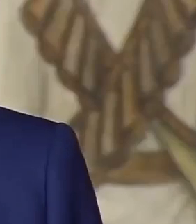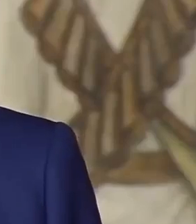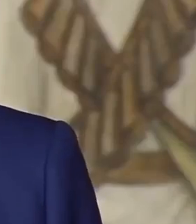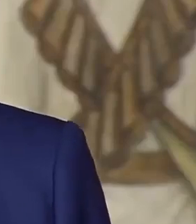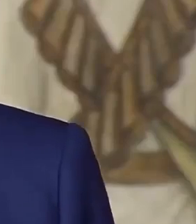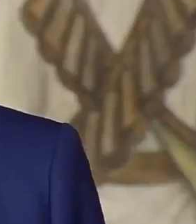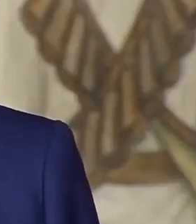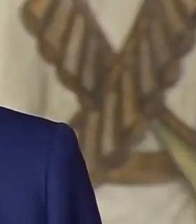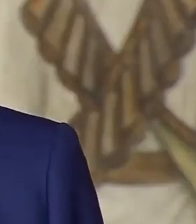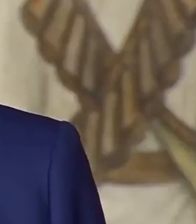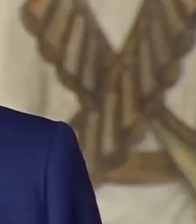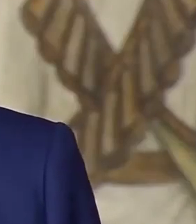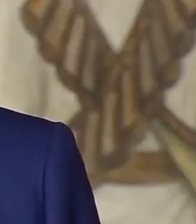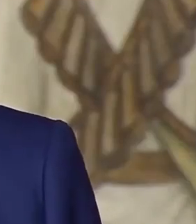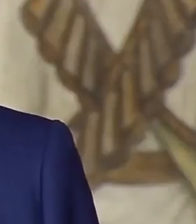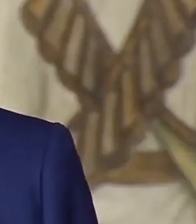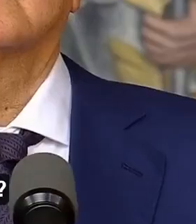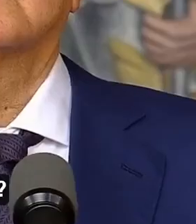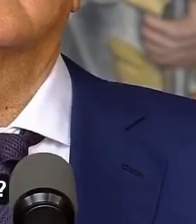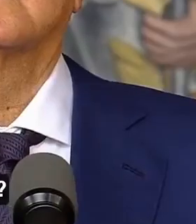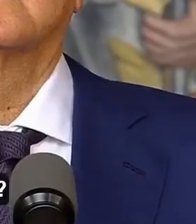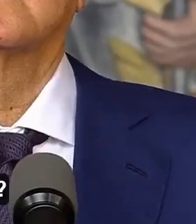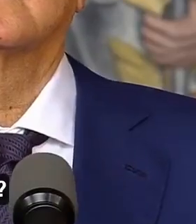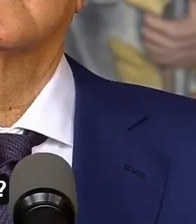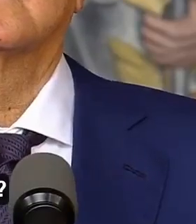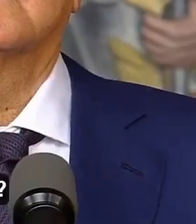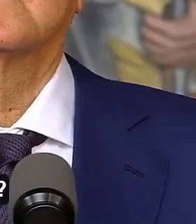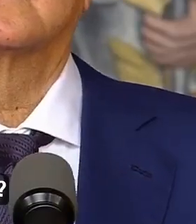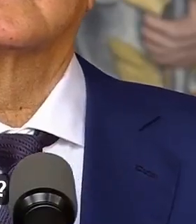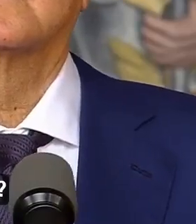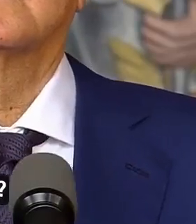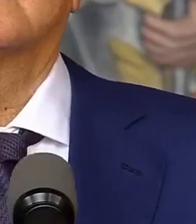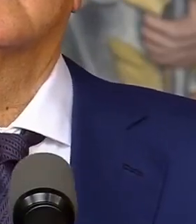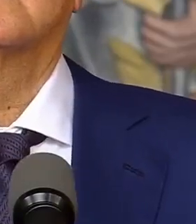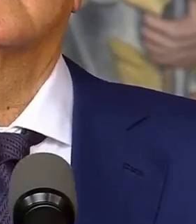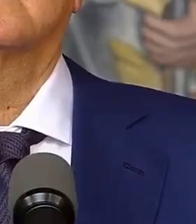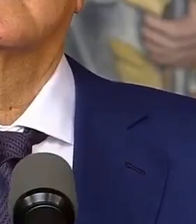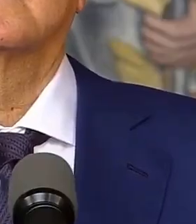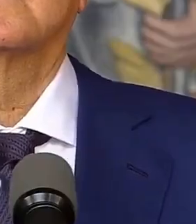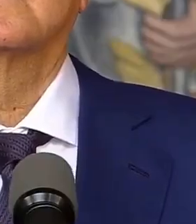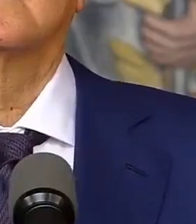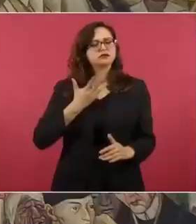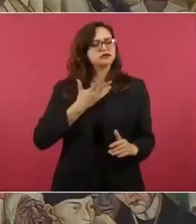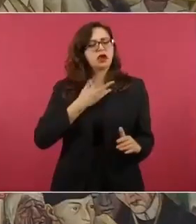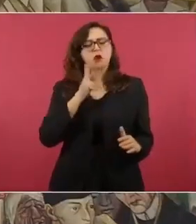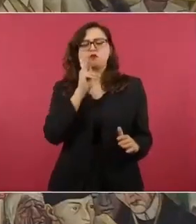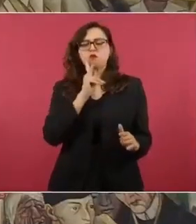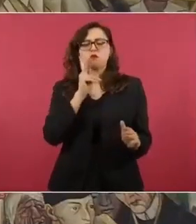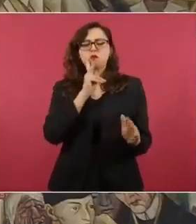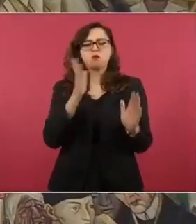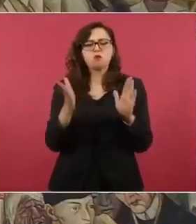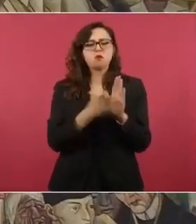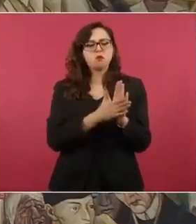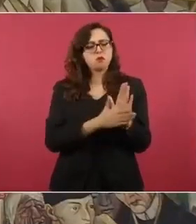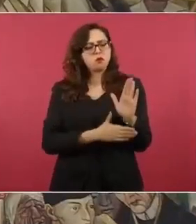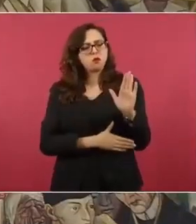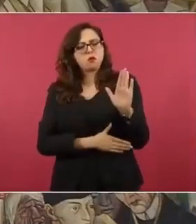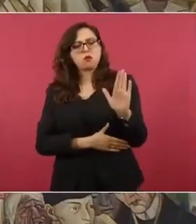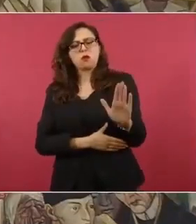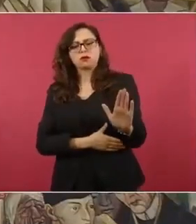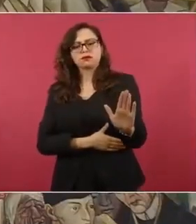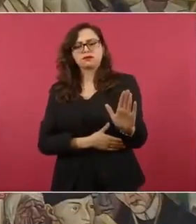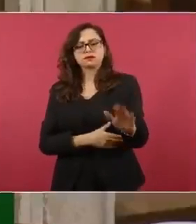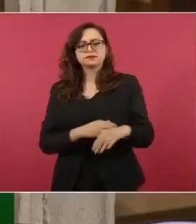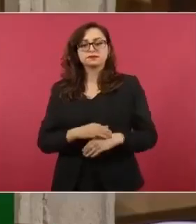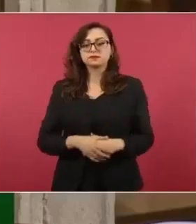viste la sarta de mentiras que acabes ir lópez obrador en su informe sabe nomás se nos cayó la economía